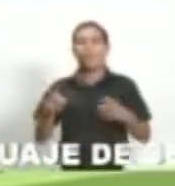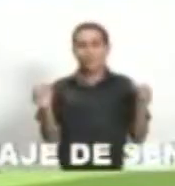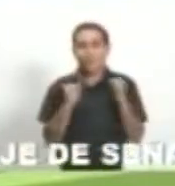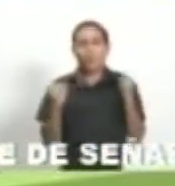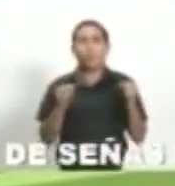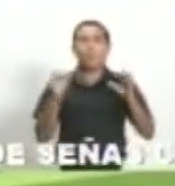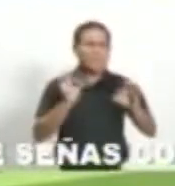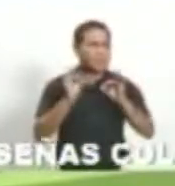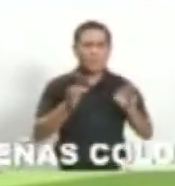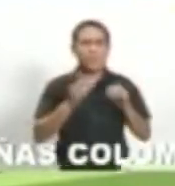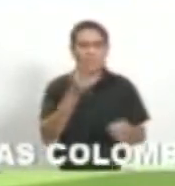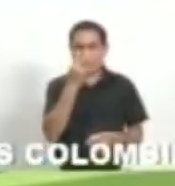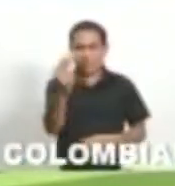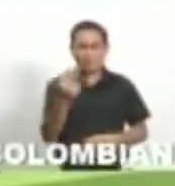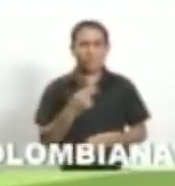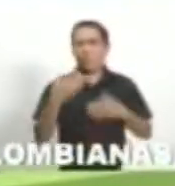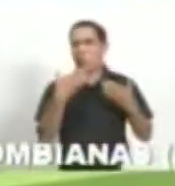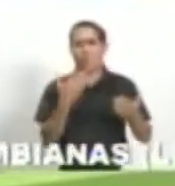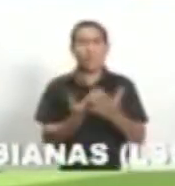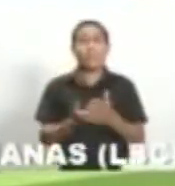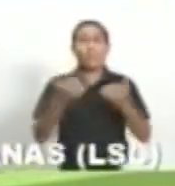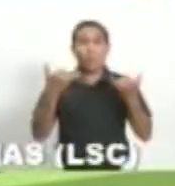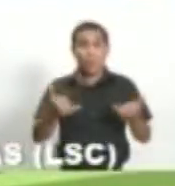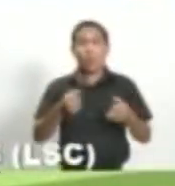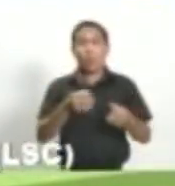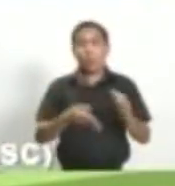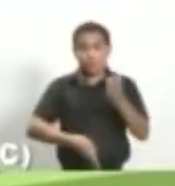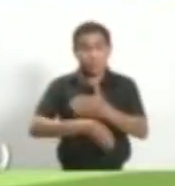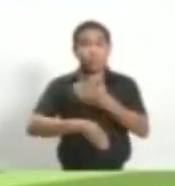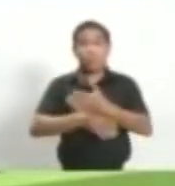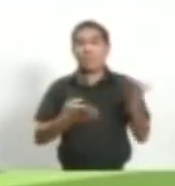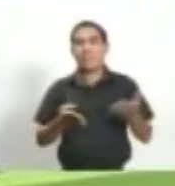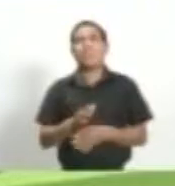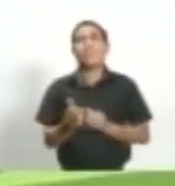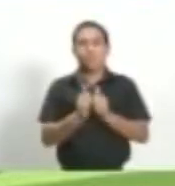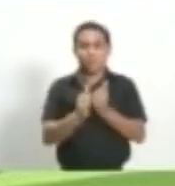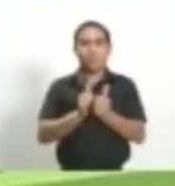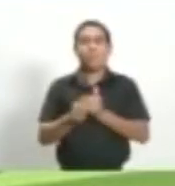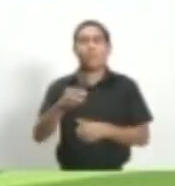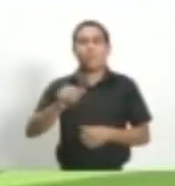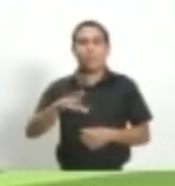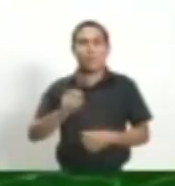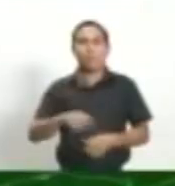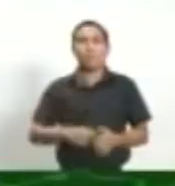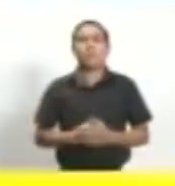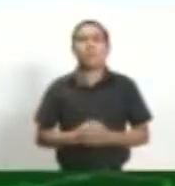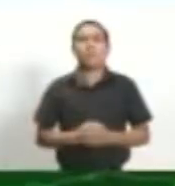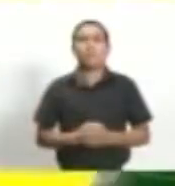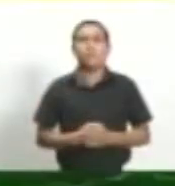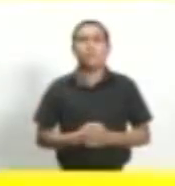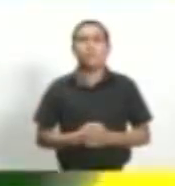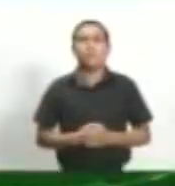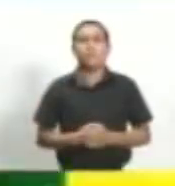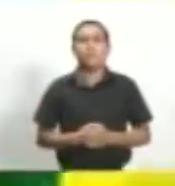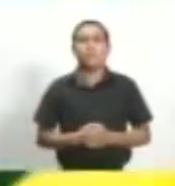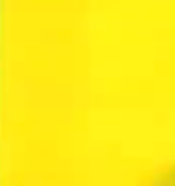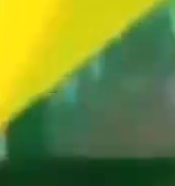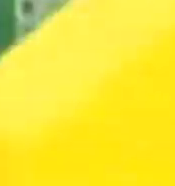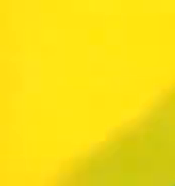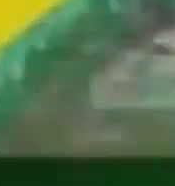siempre conectaditos en un compromiso con la verdad. Ya viene entonces Marcos Pérez con la actualidad deportiva. Así es.